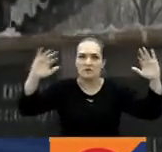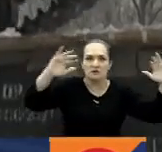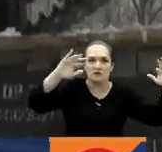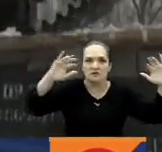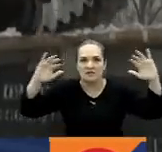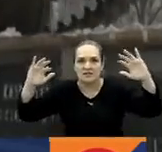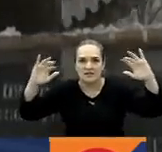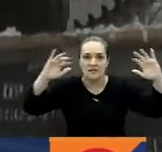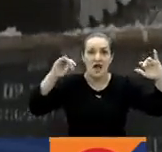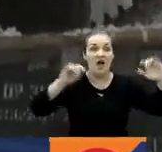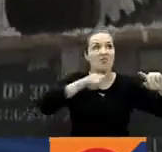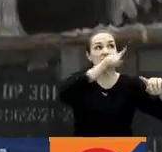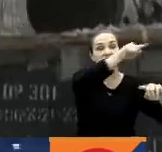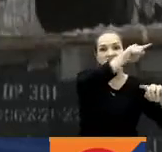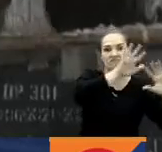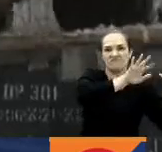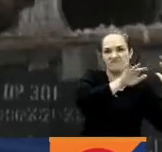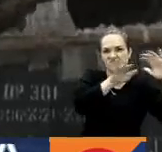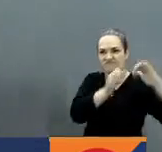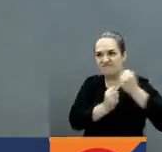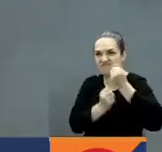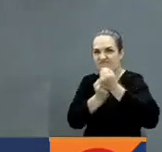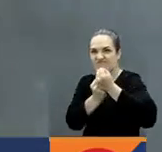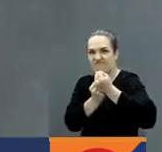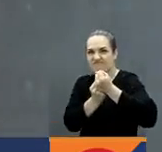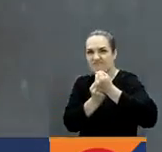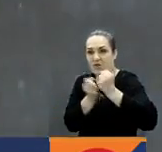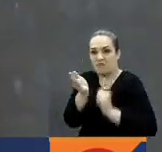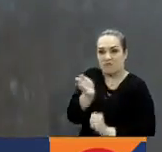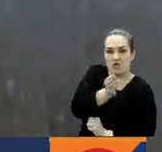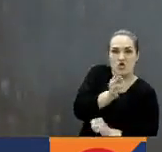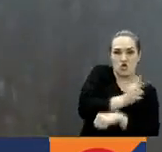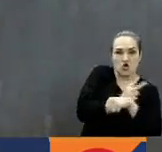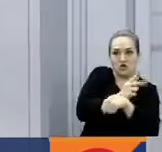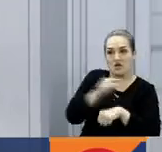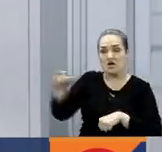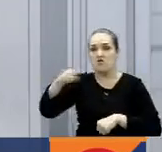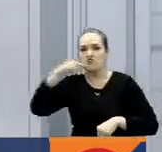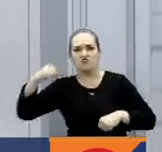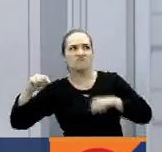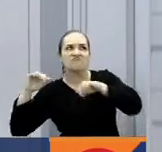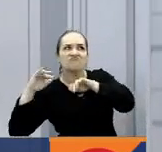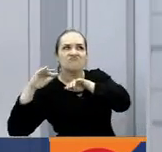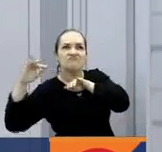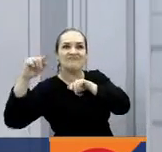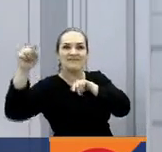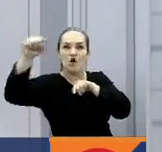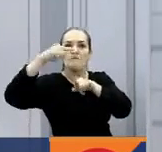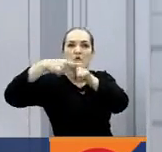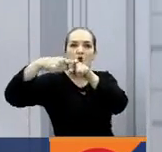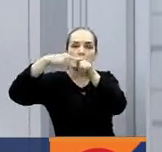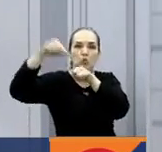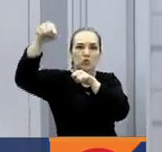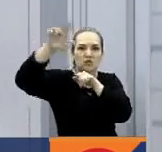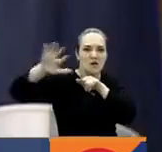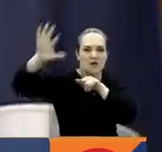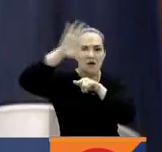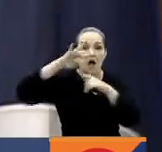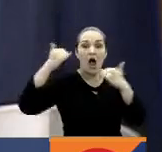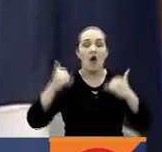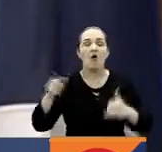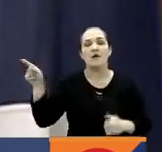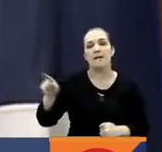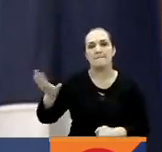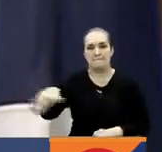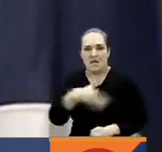que con tropas en bielorrusia estados horas de kiev fue parte de lo discutido en el encuentro entre tanto el ministro ruso de exteriores serguéi lávrov y el